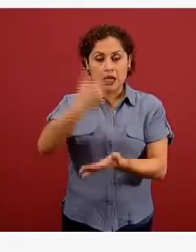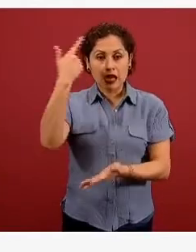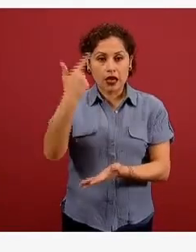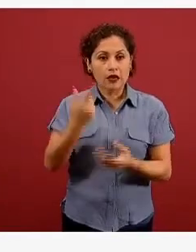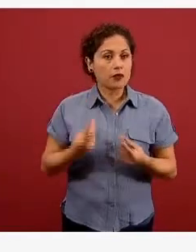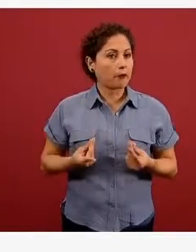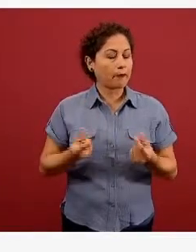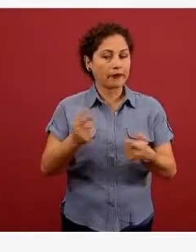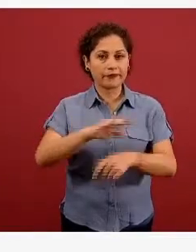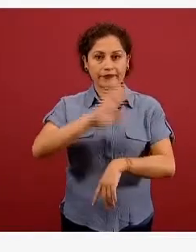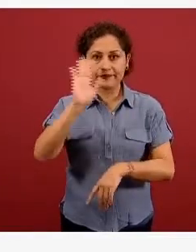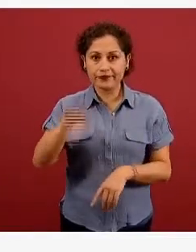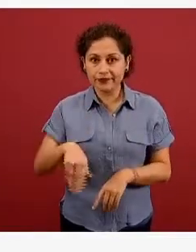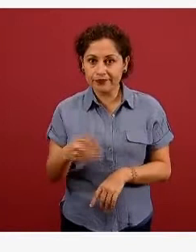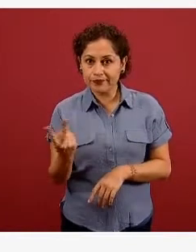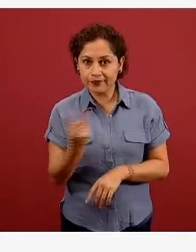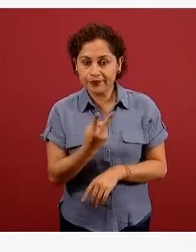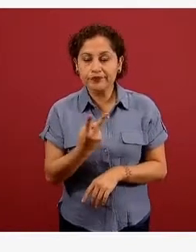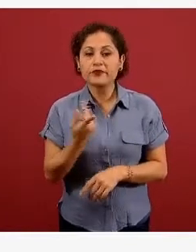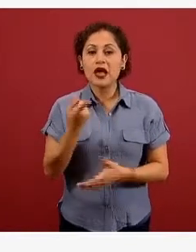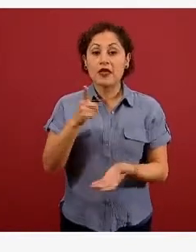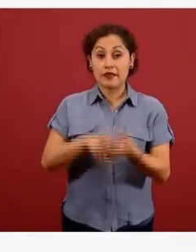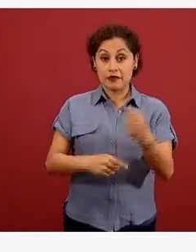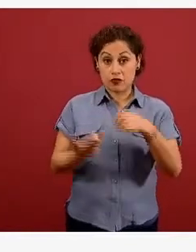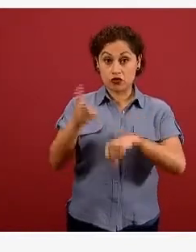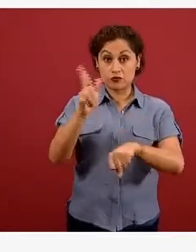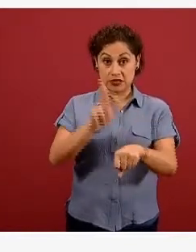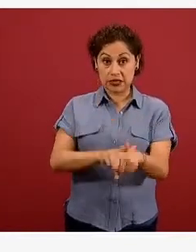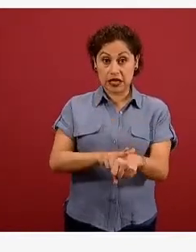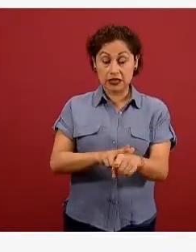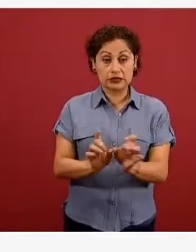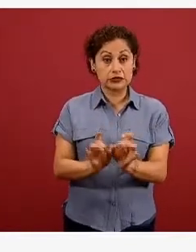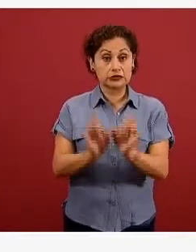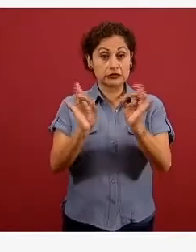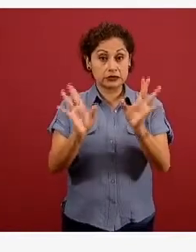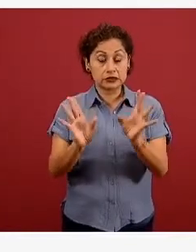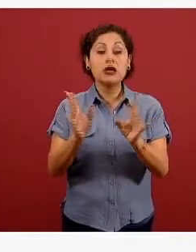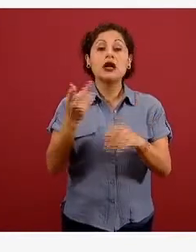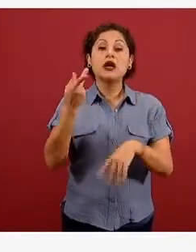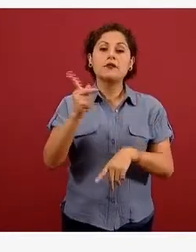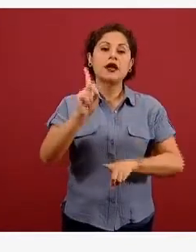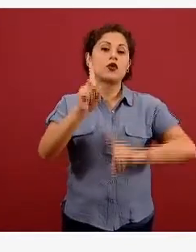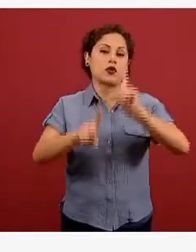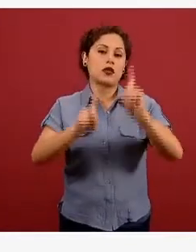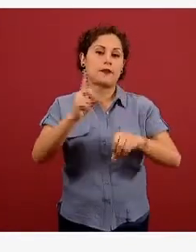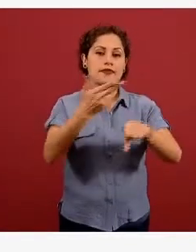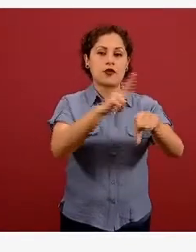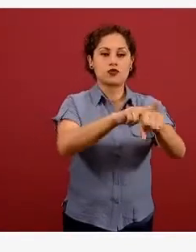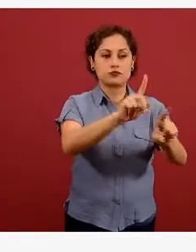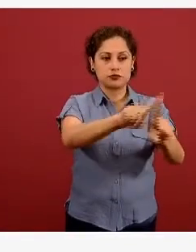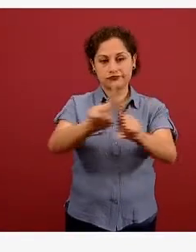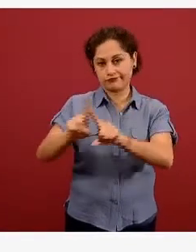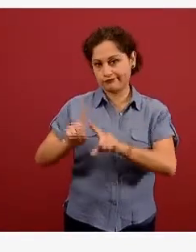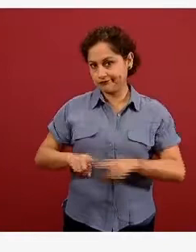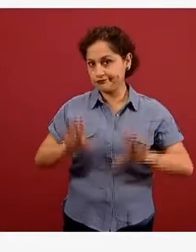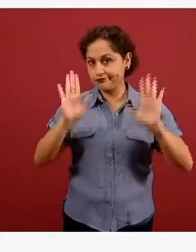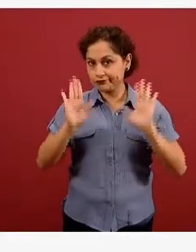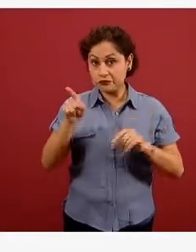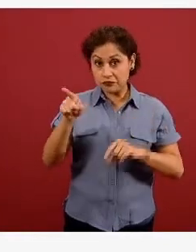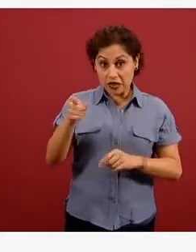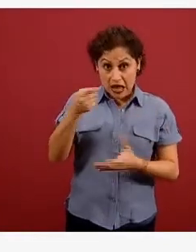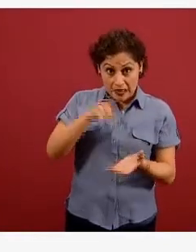muy acelerada en las unidades de salud, varía de lugar a lugar. Pero esto sí nos lleva a un mensaje nuevamente de